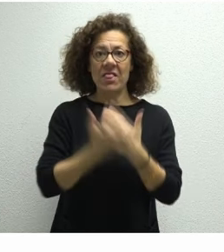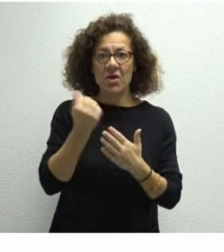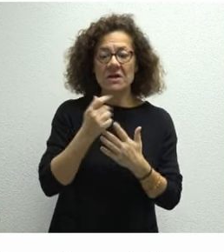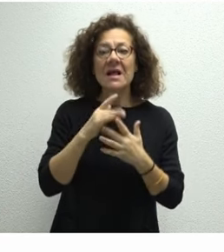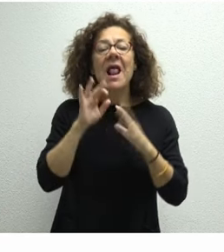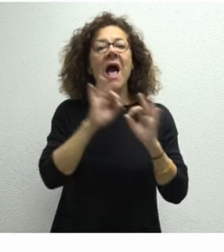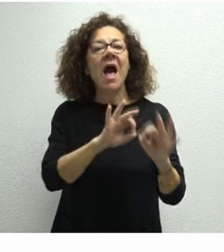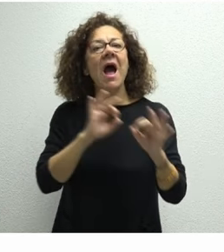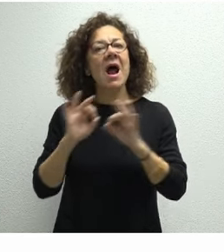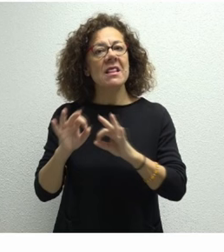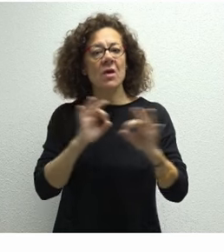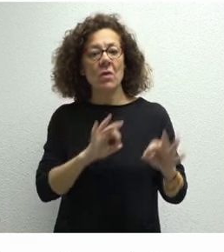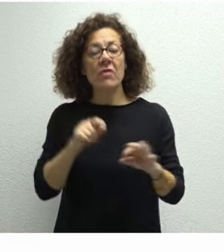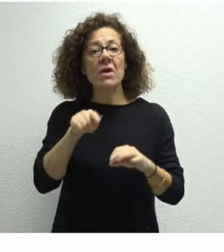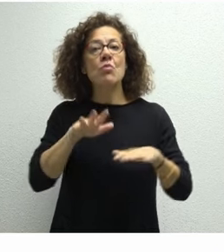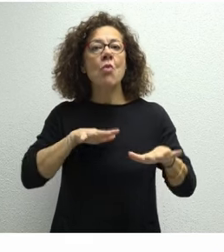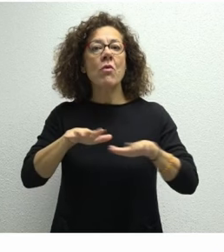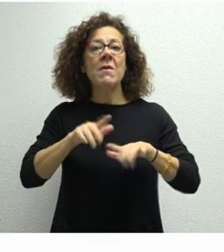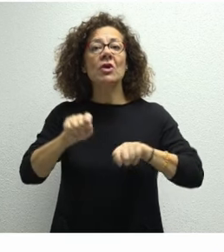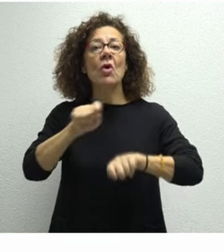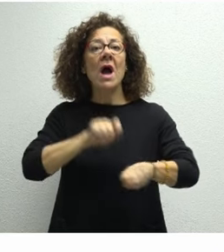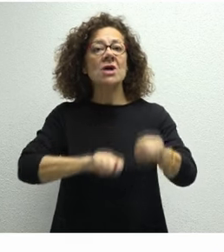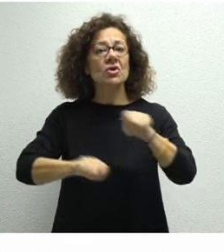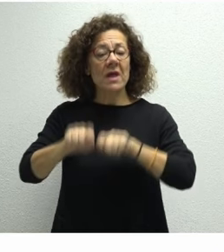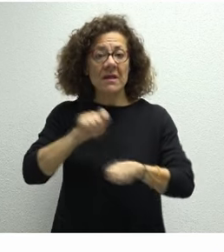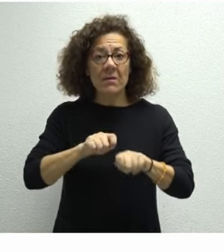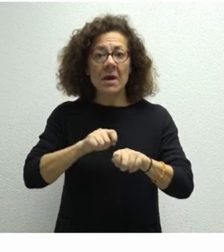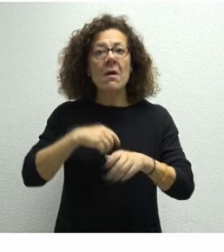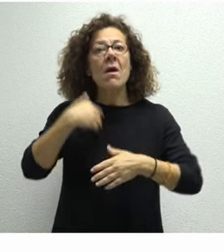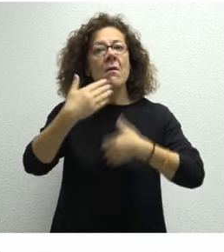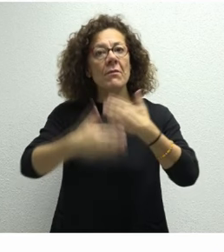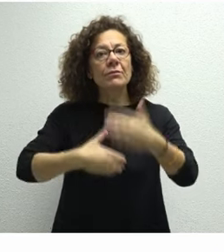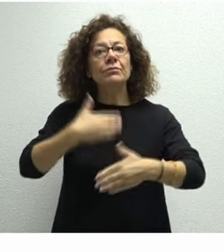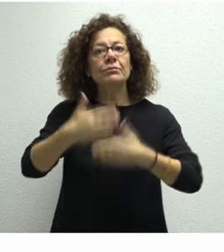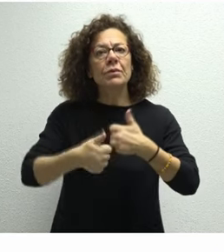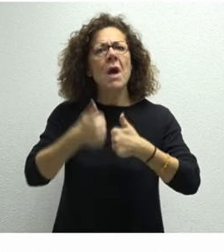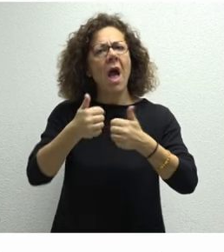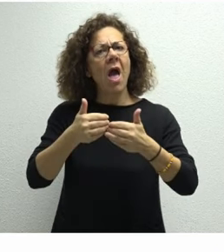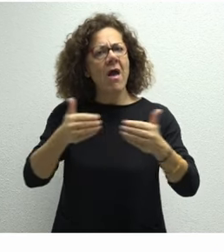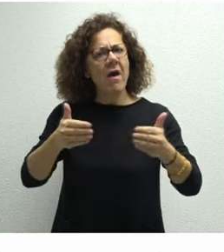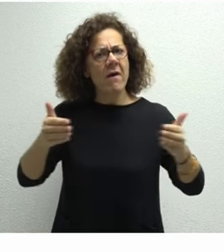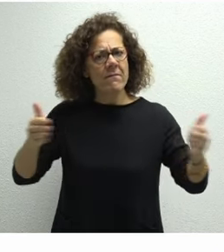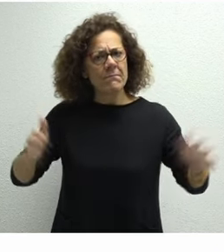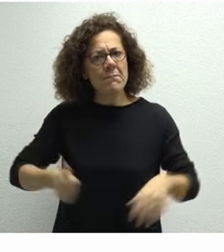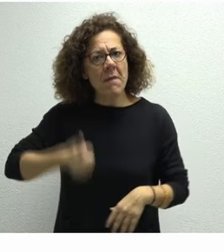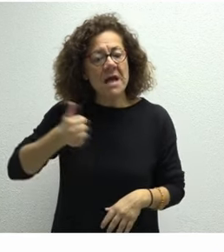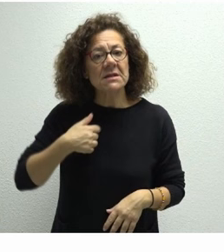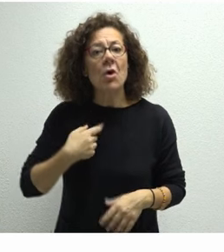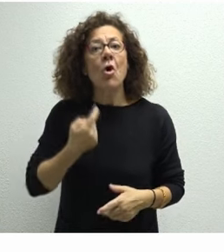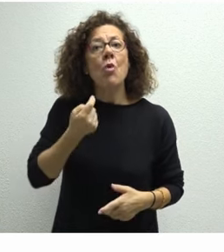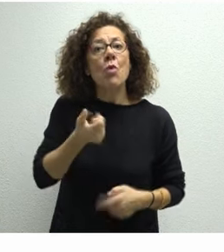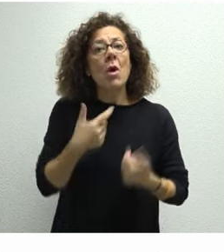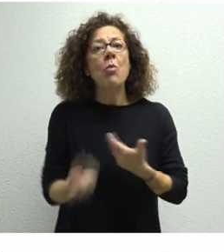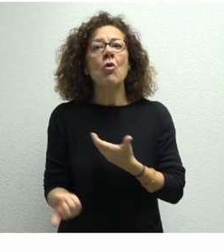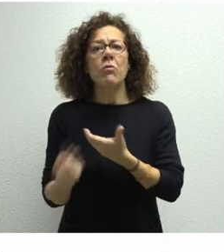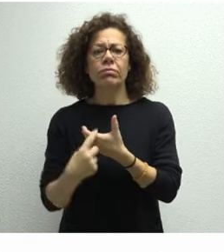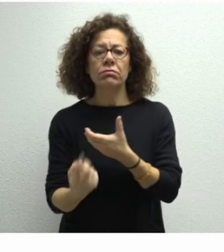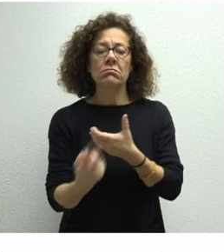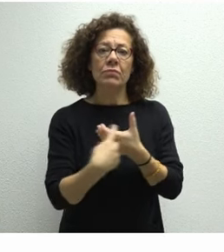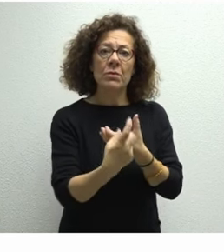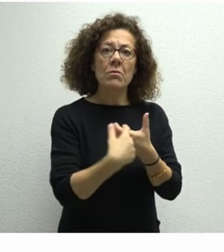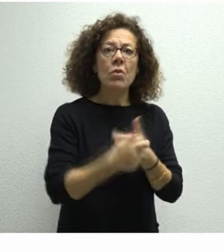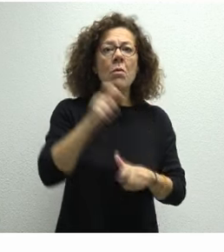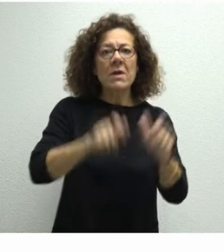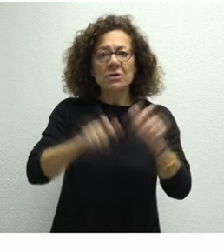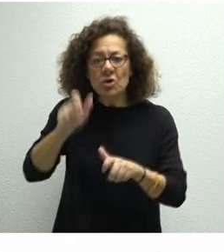articulación del movimiento asociativo que cada vez es más abierto cada vez incorpora a más personas a